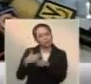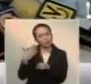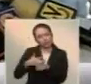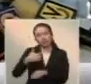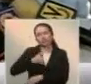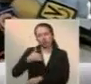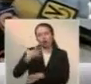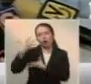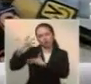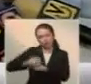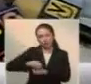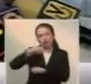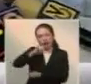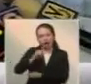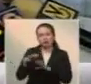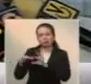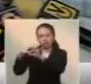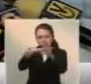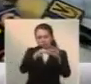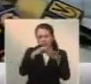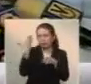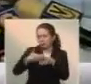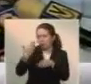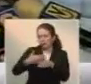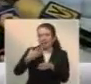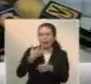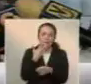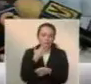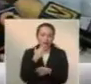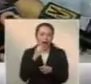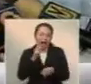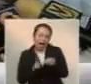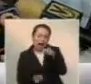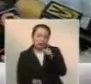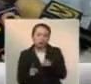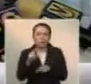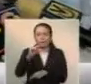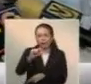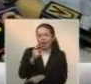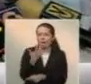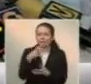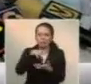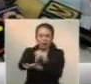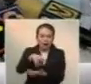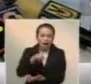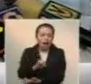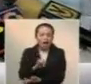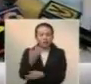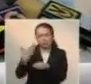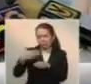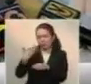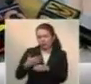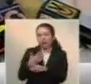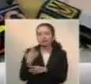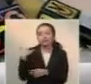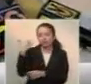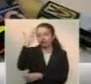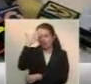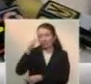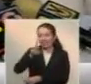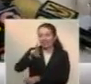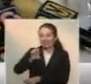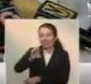Por encima de las pequeñas divergencias que puedan existir entre nosotros, a sabiendas que Julio César Reyes fue el que se prestó por medio del doctor Omar